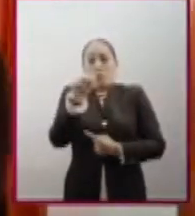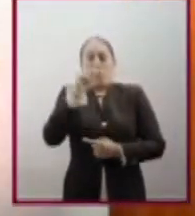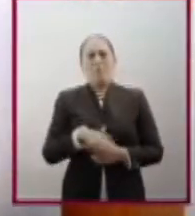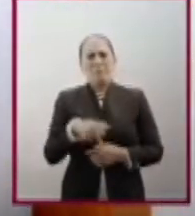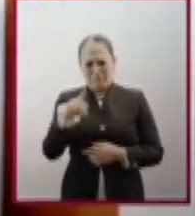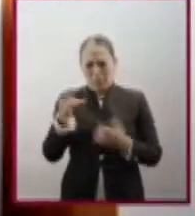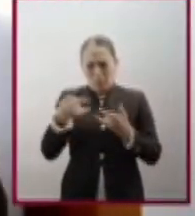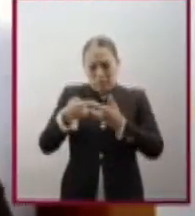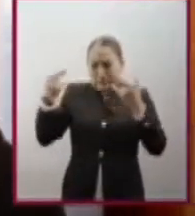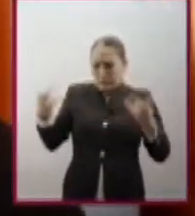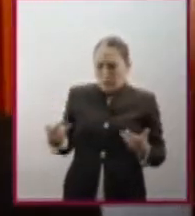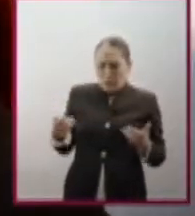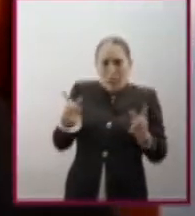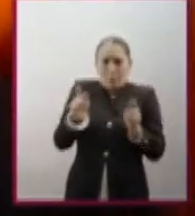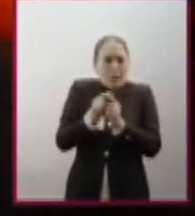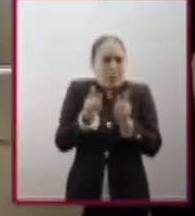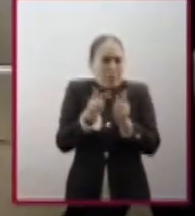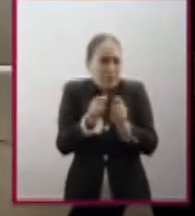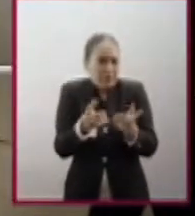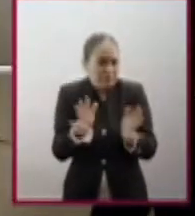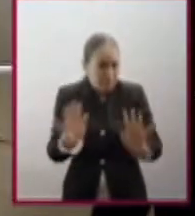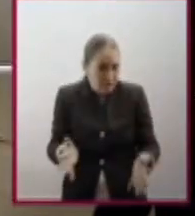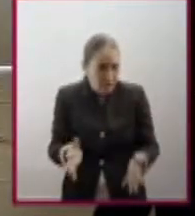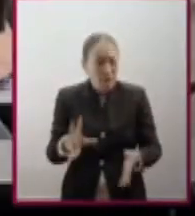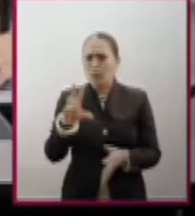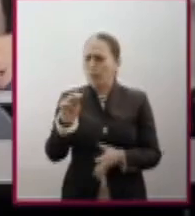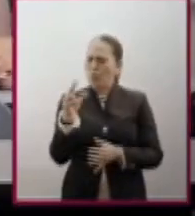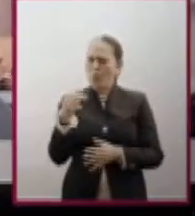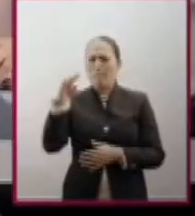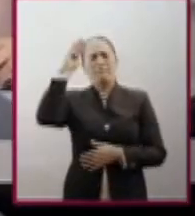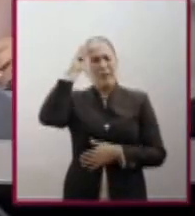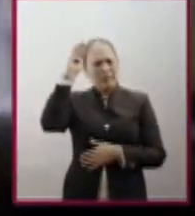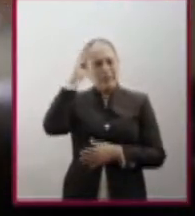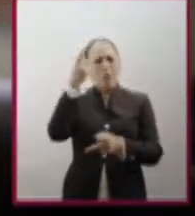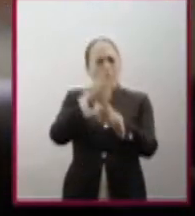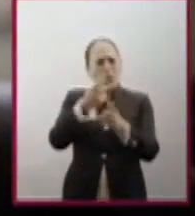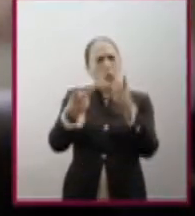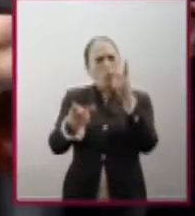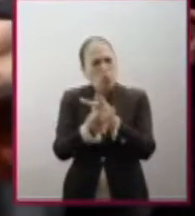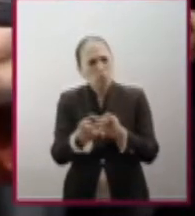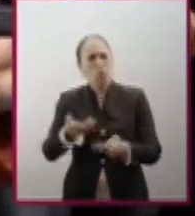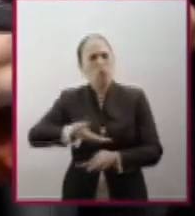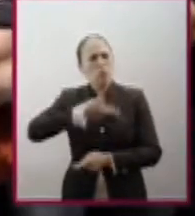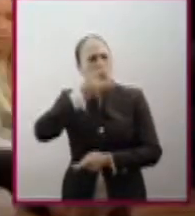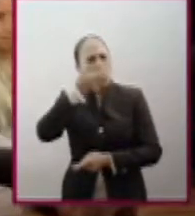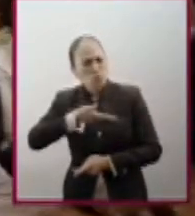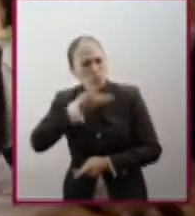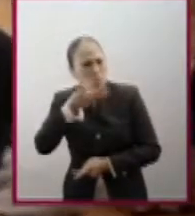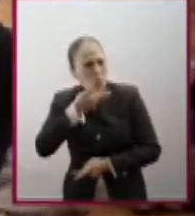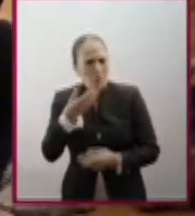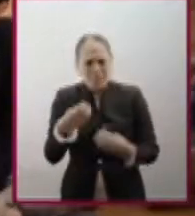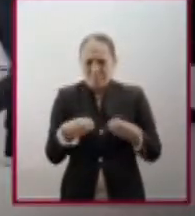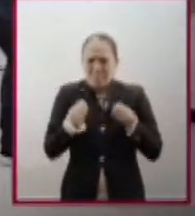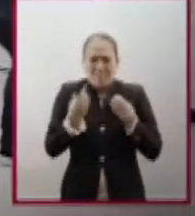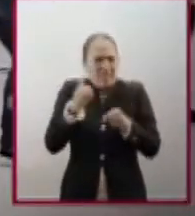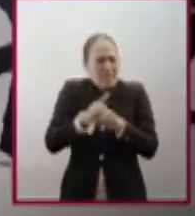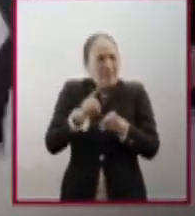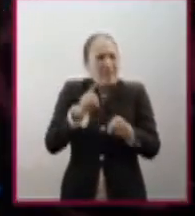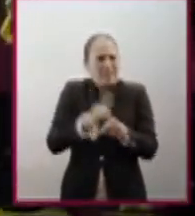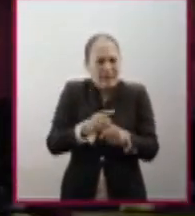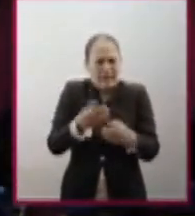de contar es mucho más que una anécdota. Es para reflexionar cómo los productos y las costumbres que forman parte de nuestra vida